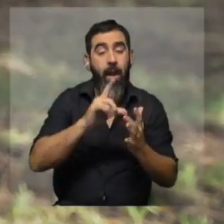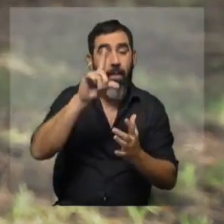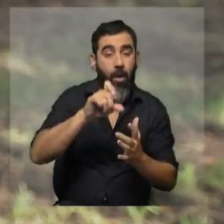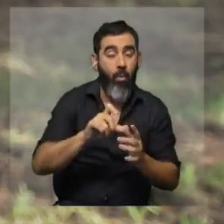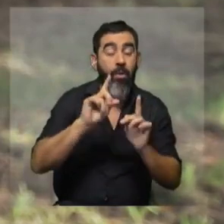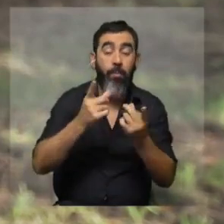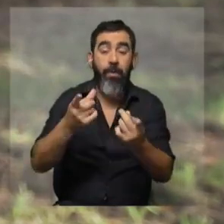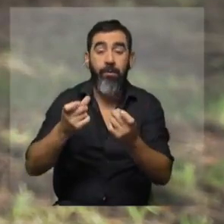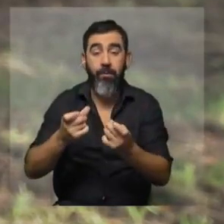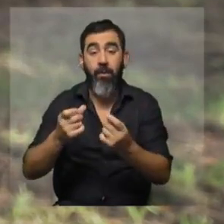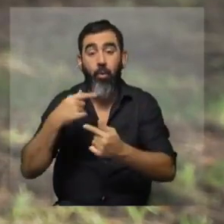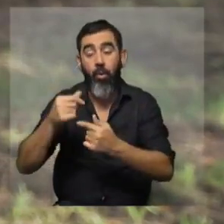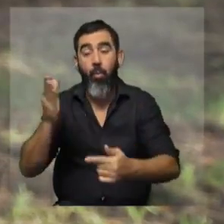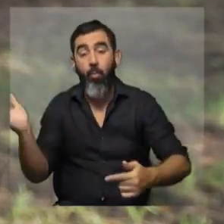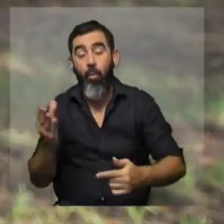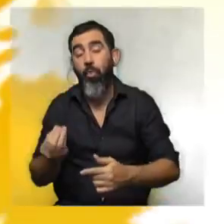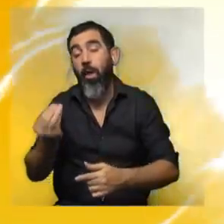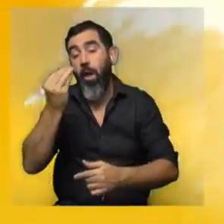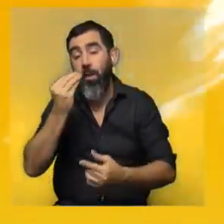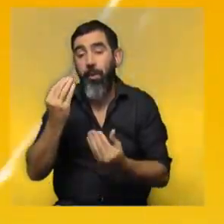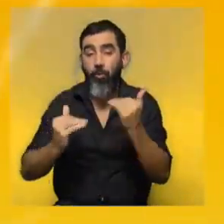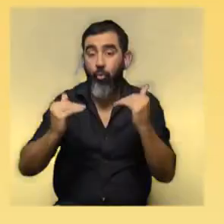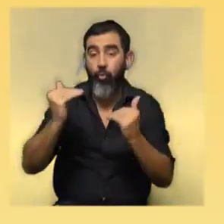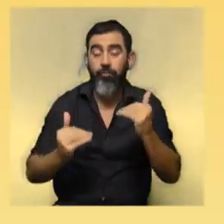es necesario que nosotros sigamos produciendo alimentos.